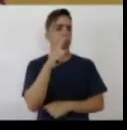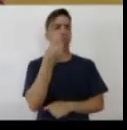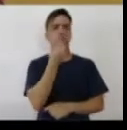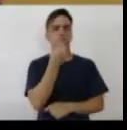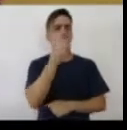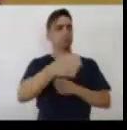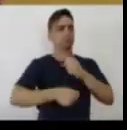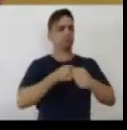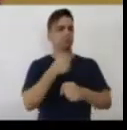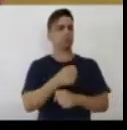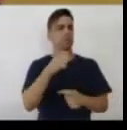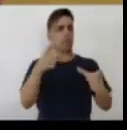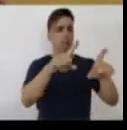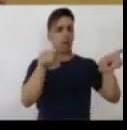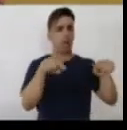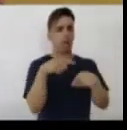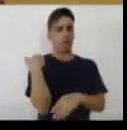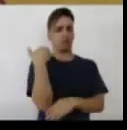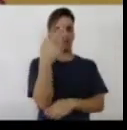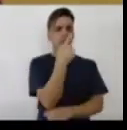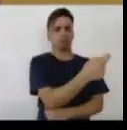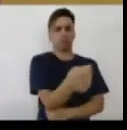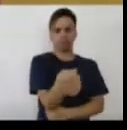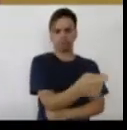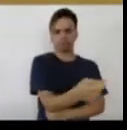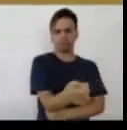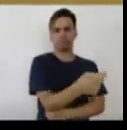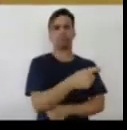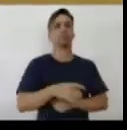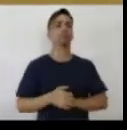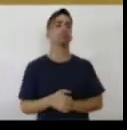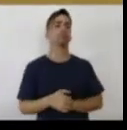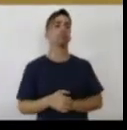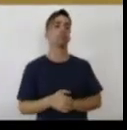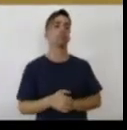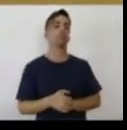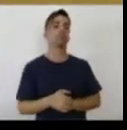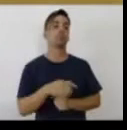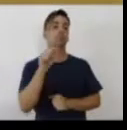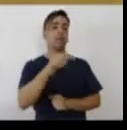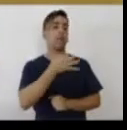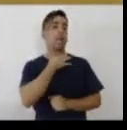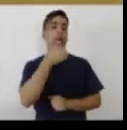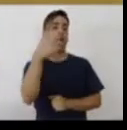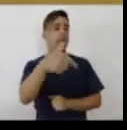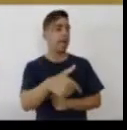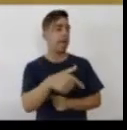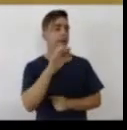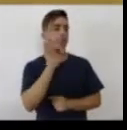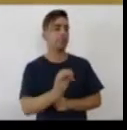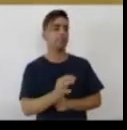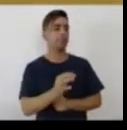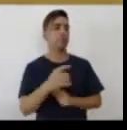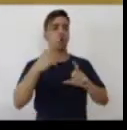impartir ustedes como profesores. Estamos hablando, por ejemplo, que a través de estos